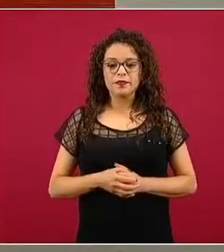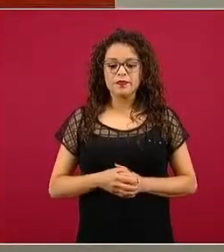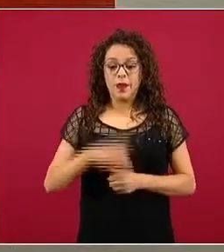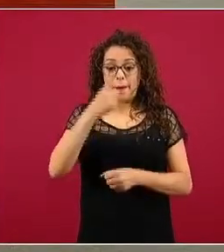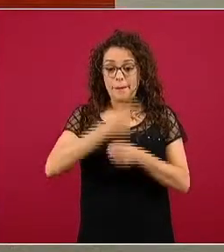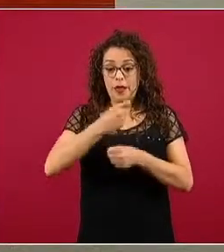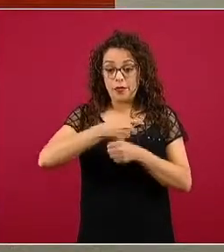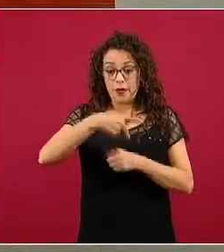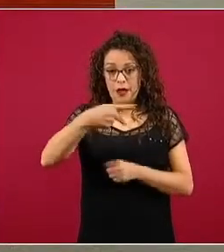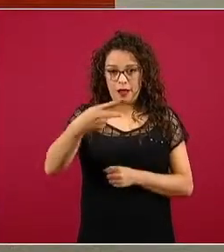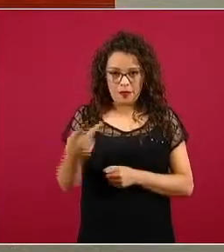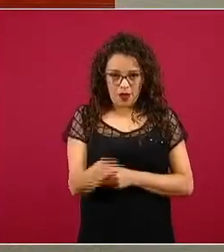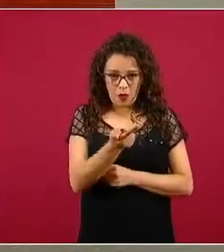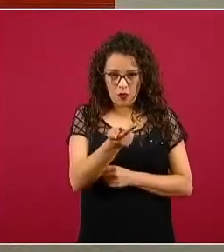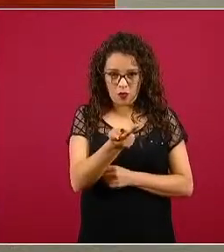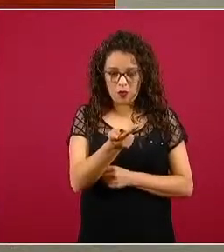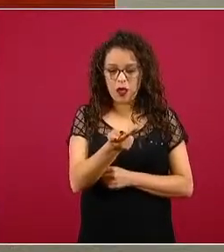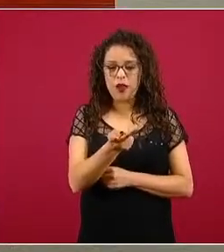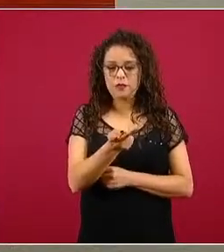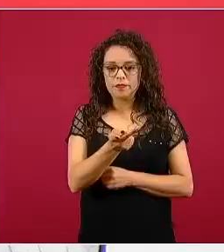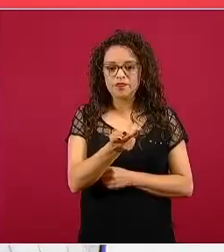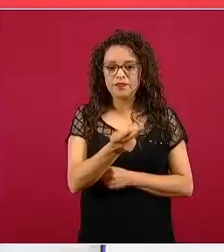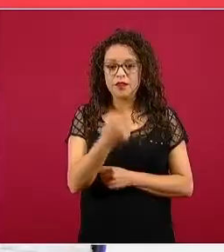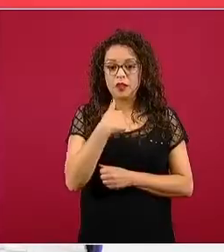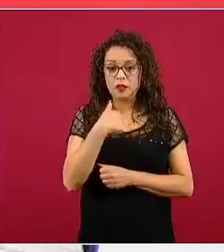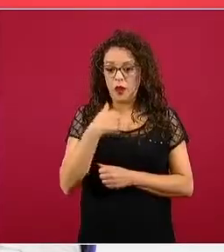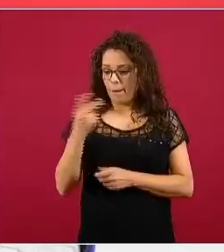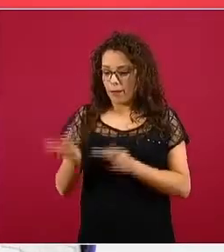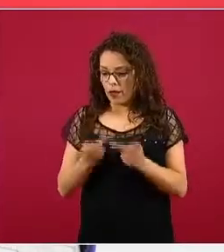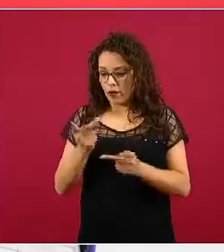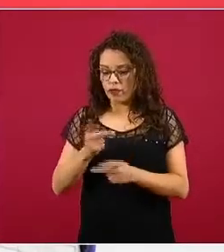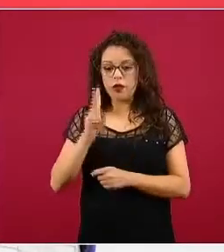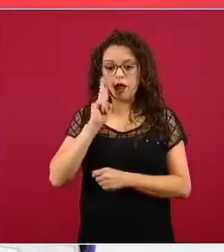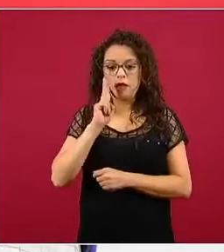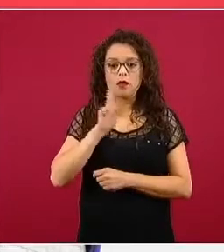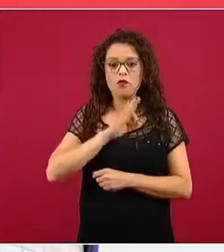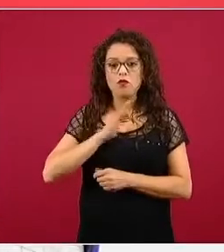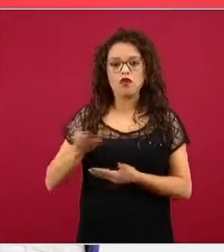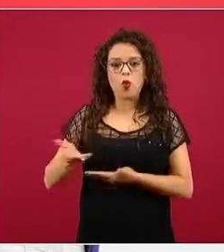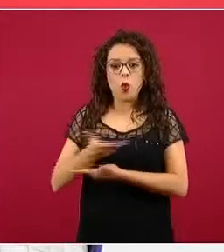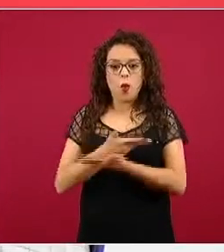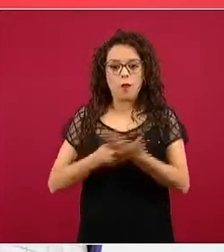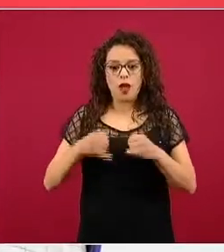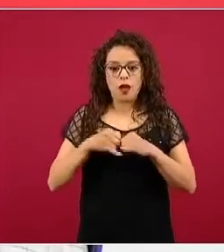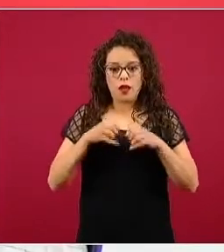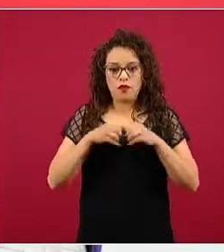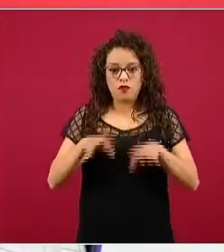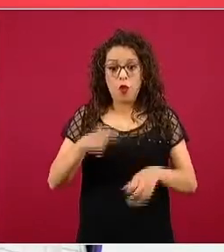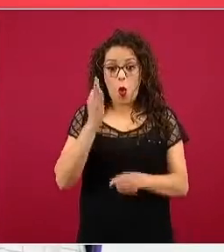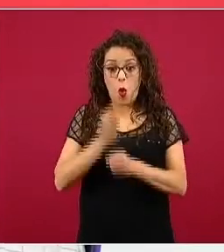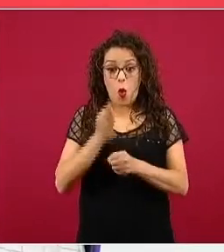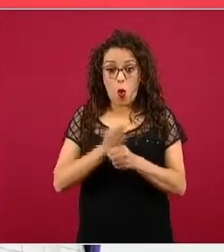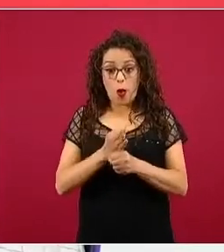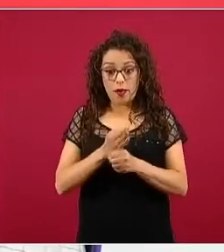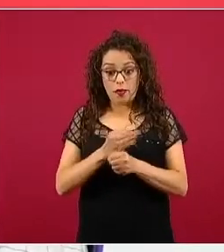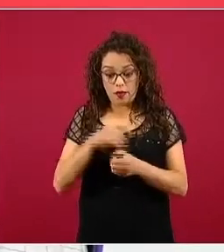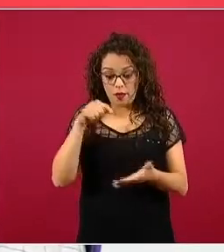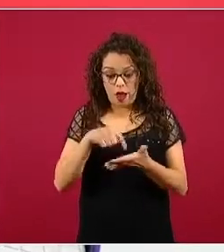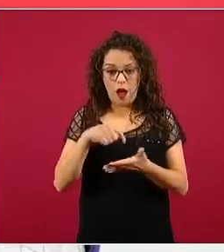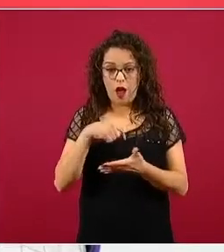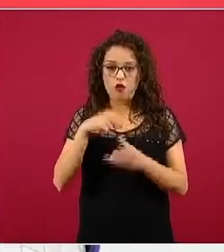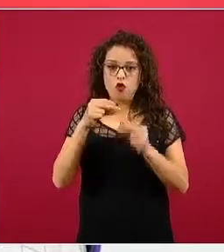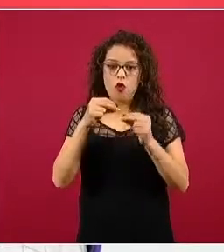primera pregunta, estoy realizando la consulta para ver si me pueden compartir la información. No la traigo de primera